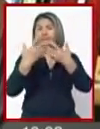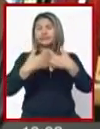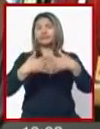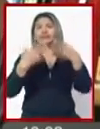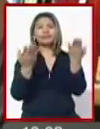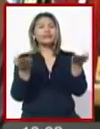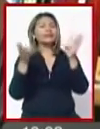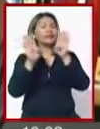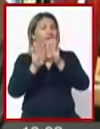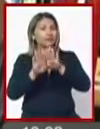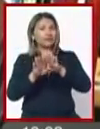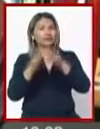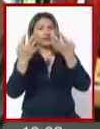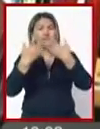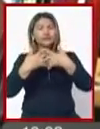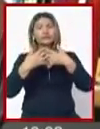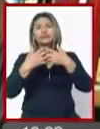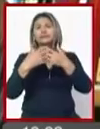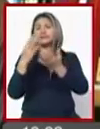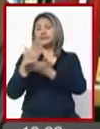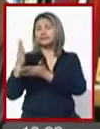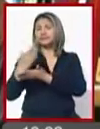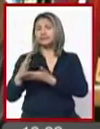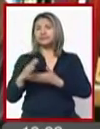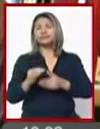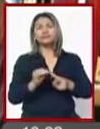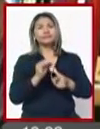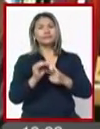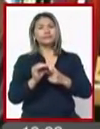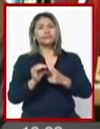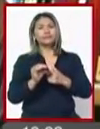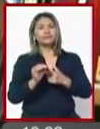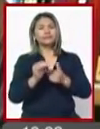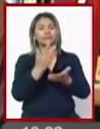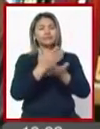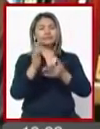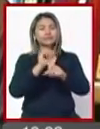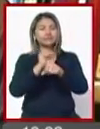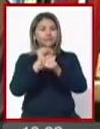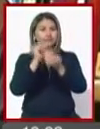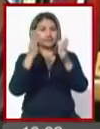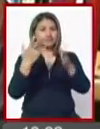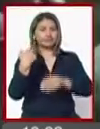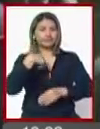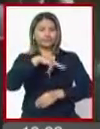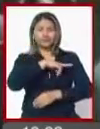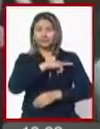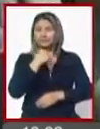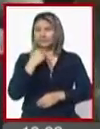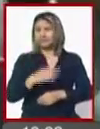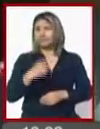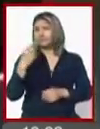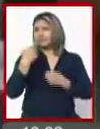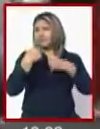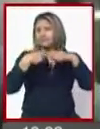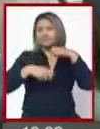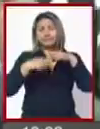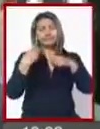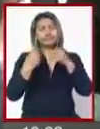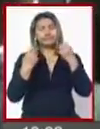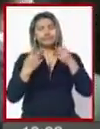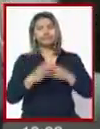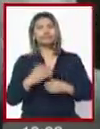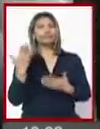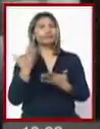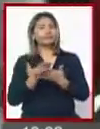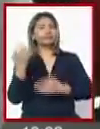cerrar fábricas, de cerrar empresas, destituir o retirar trabajadores, a nosotros nos crea mucho problema. Así